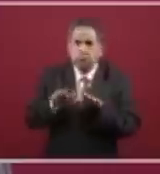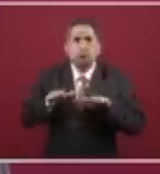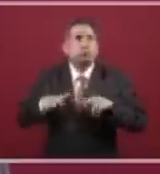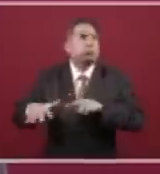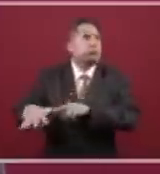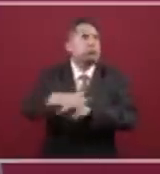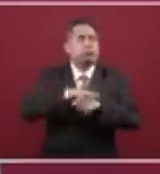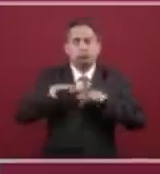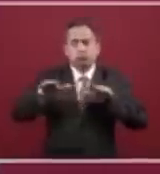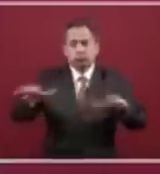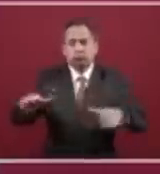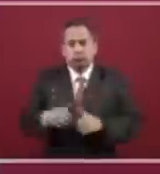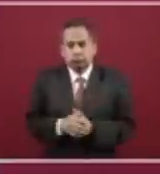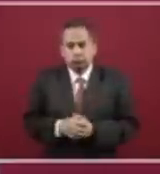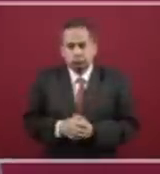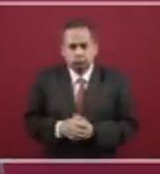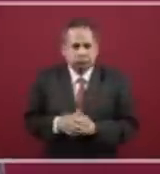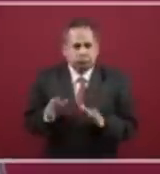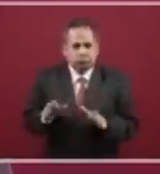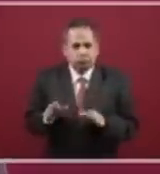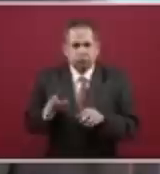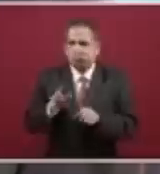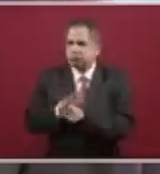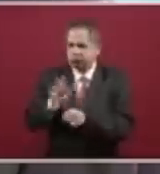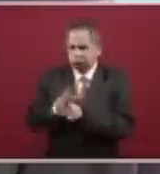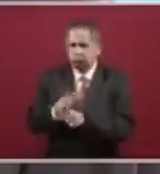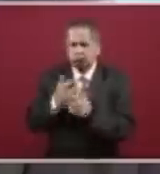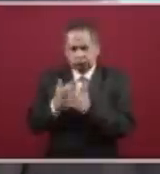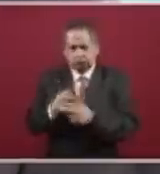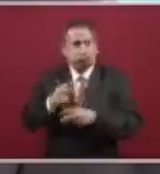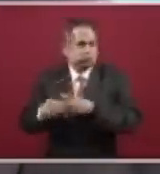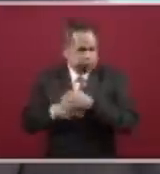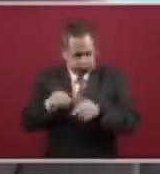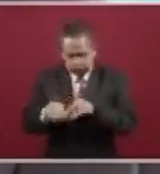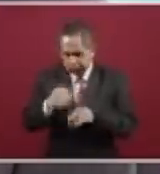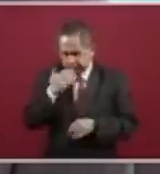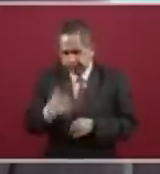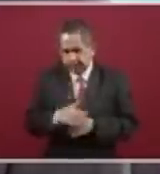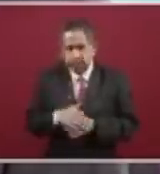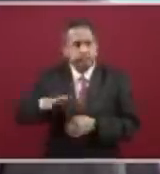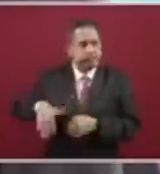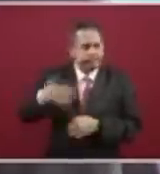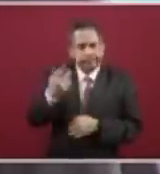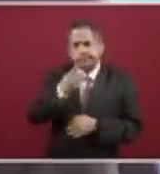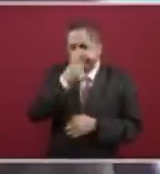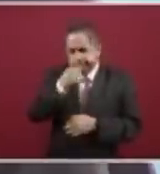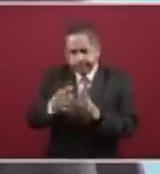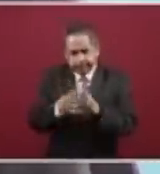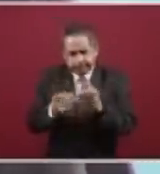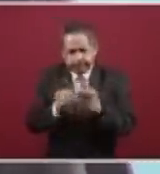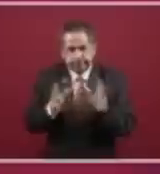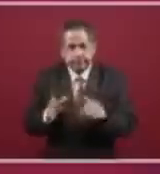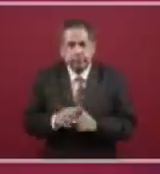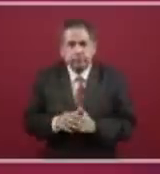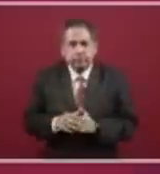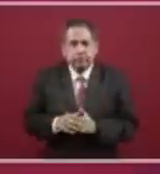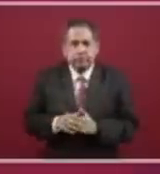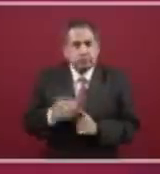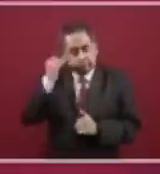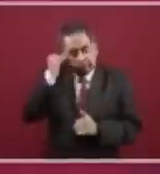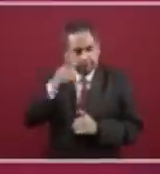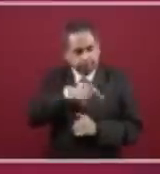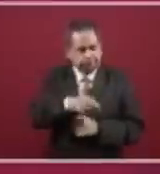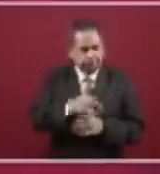un espacio aéreo que será eficiente estamos trabajando en ello dijimos desde un principio cuando se tomó la decisión